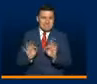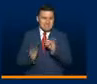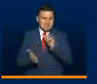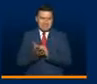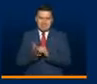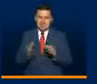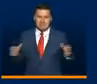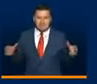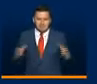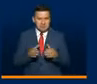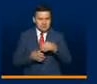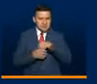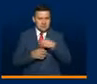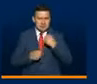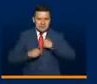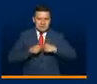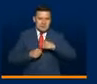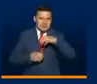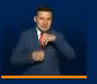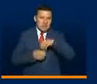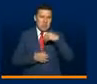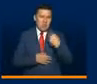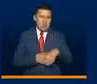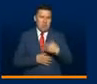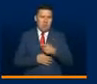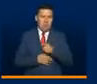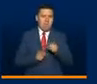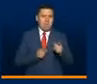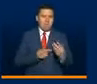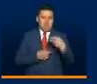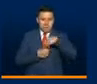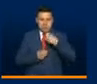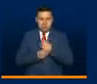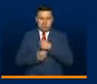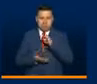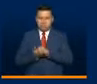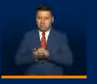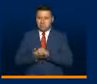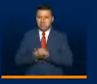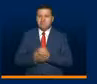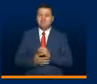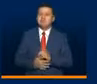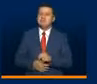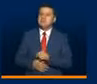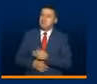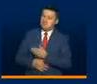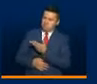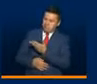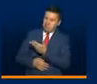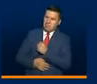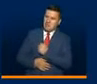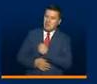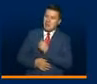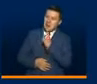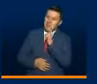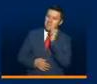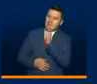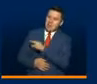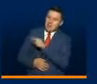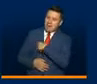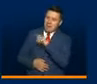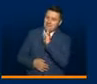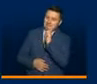mística también que le han puesto todos los que están involucrados en esta cadena. Así que también la pregunta para